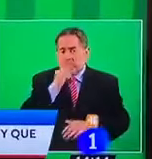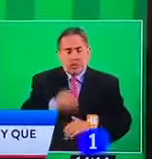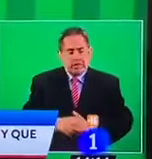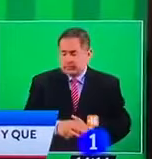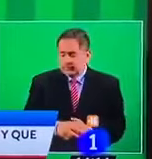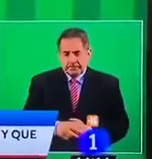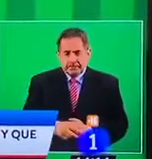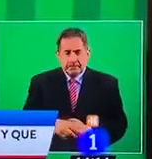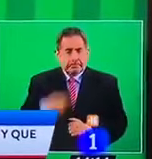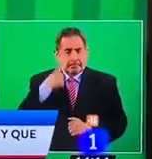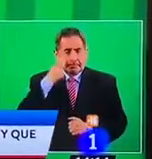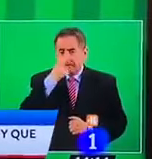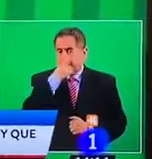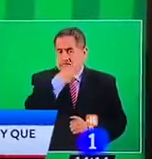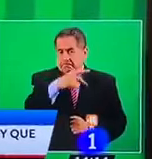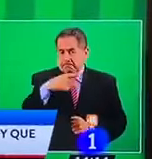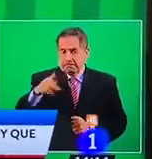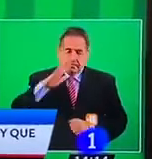Todo es voluntario.